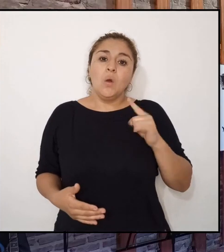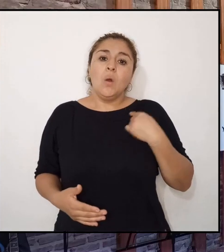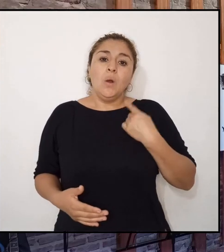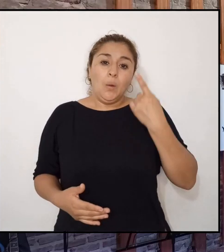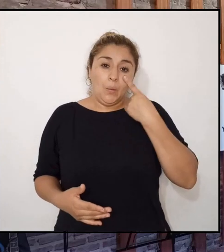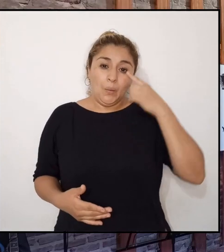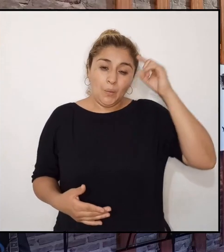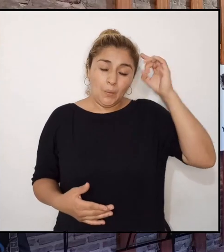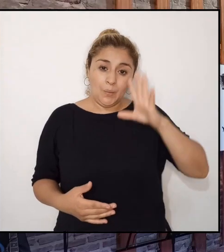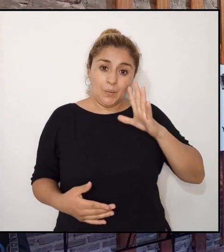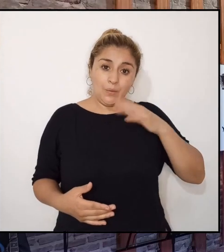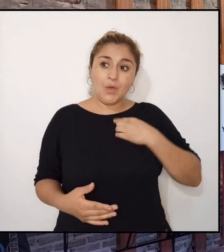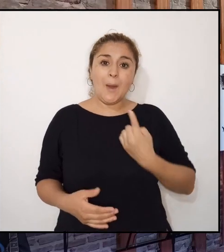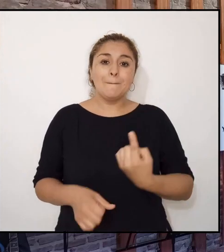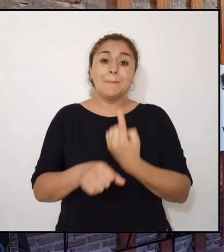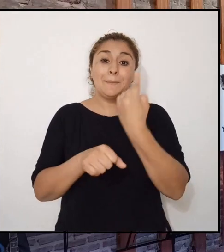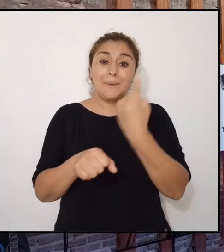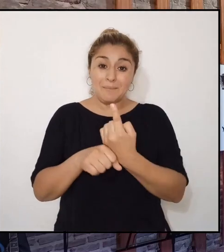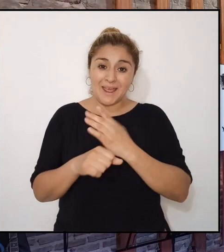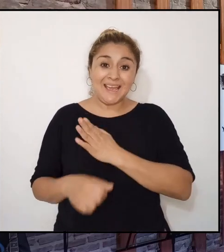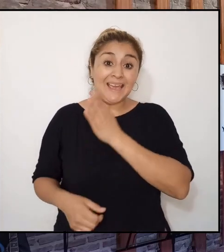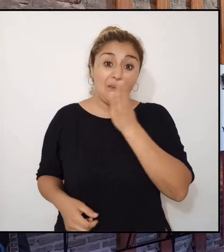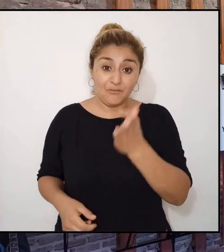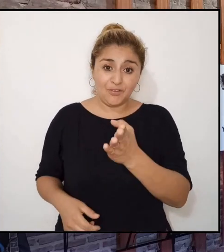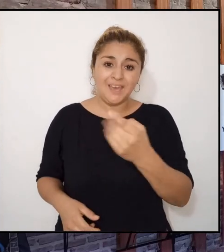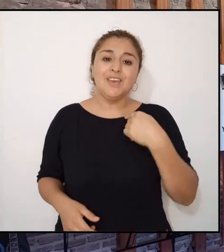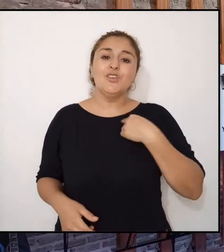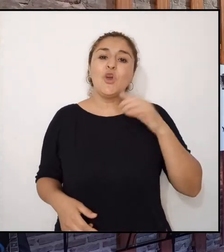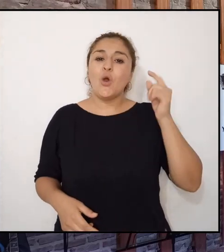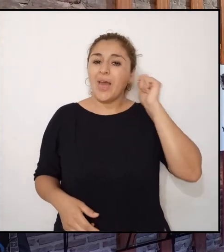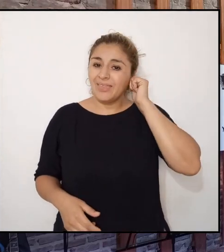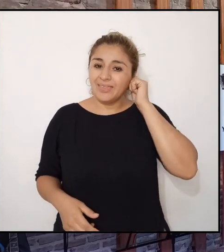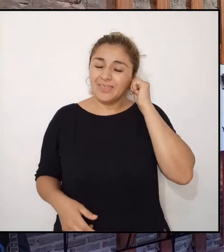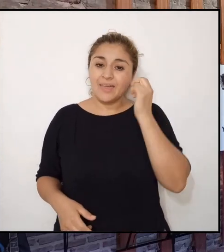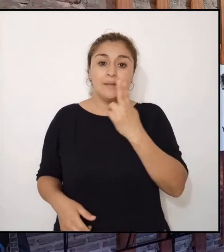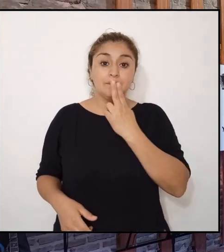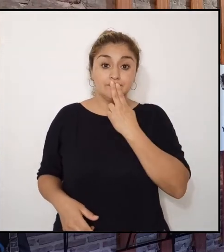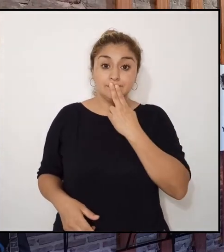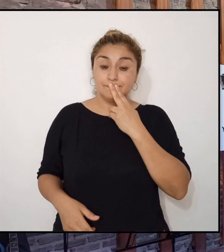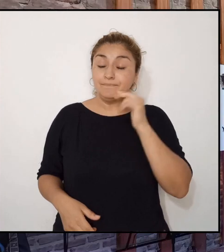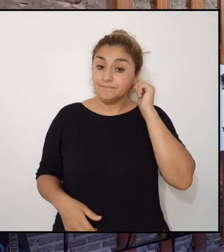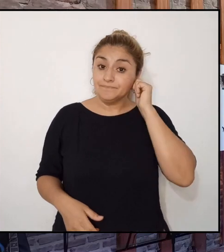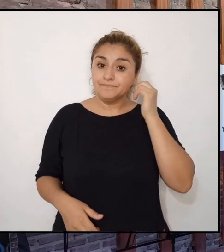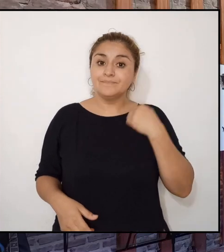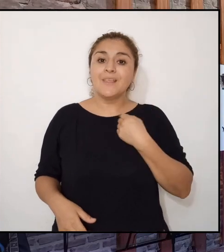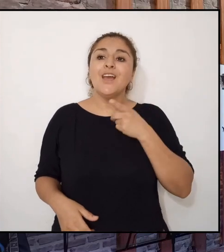fui a la iglesia estaba aterrado. Pues yo venía de un trasfondo católico, no sé qué,